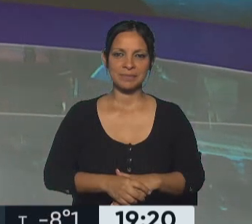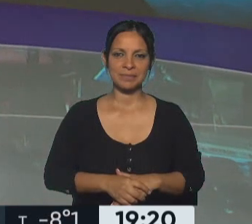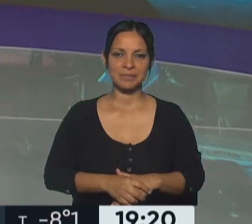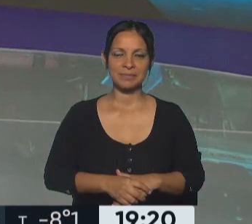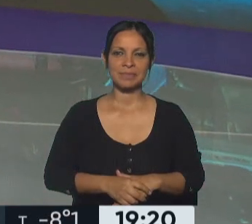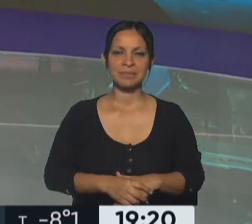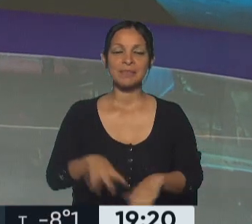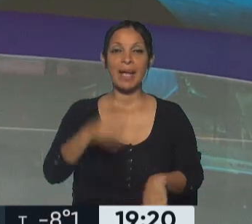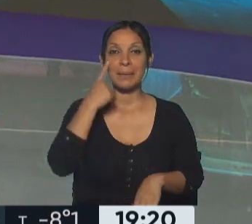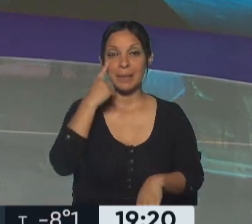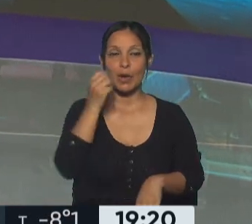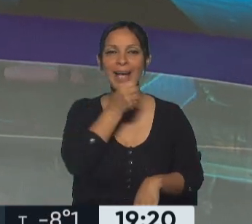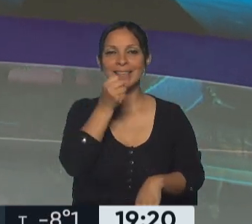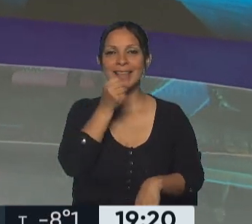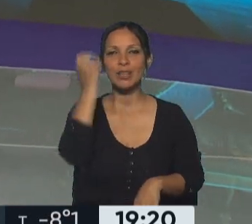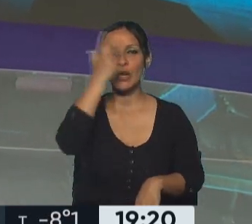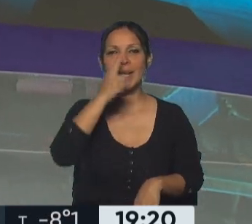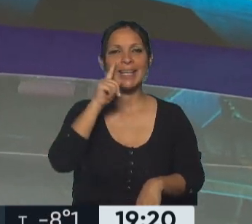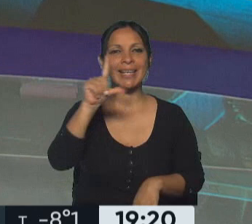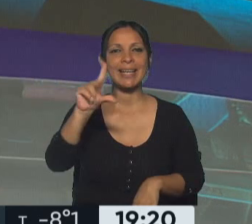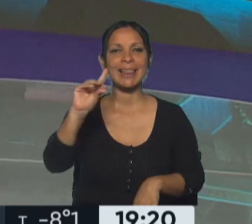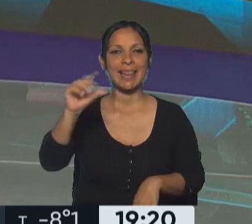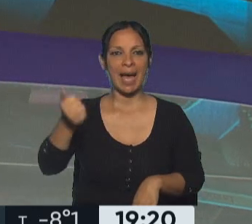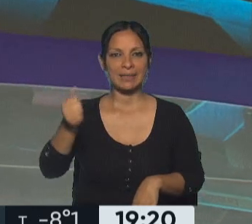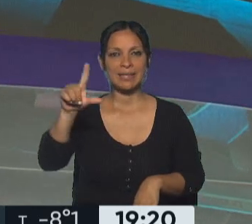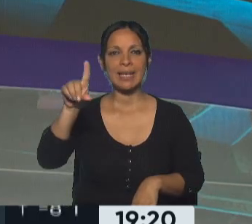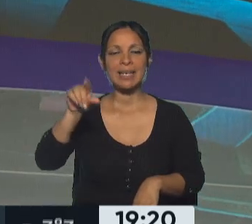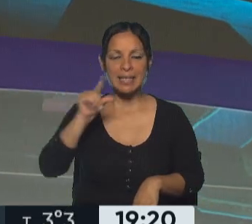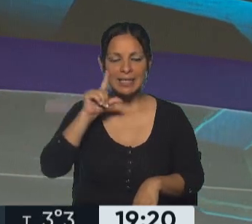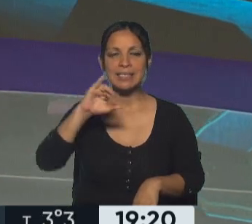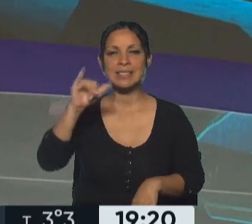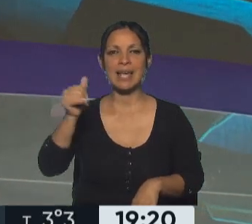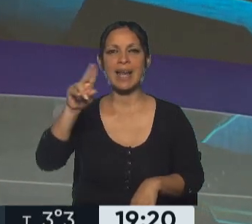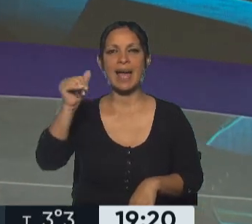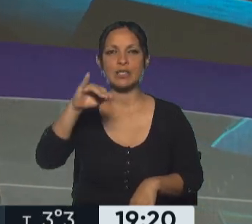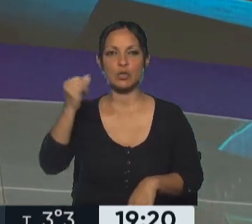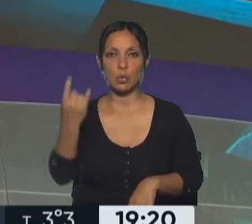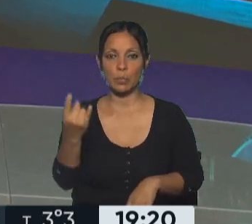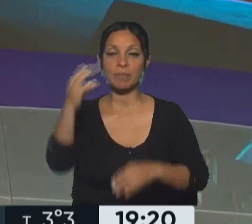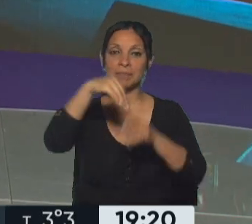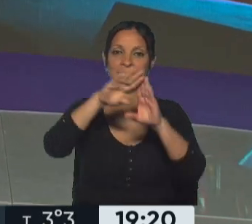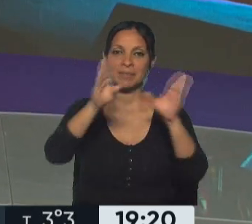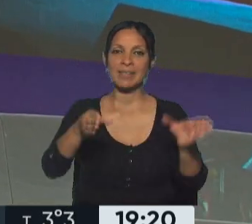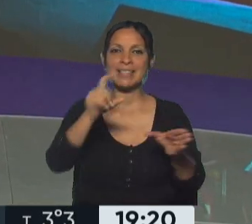Allí la voz de Aida Lizarazu junto con Guyot, con Toz, con Fito Páez, que estuvieron en ese escenario del CCK para